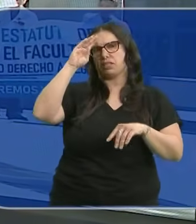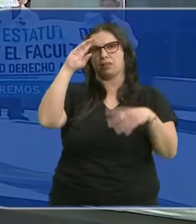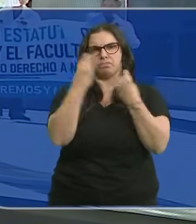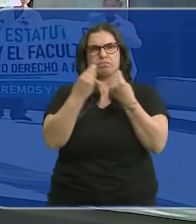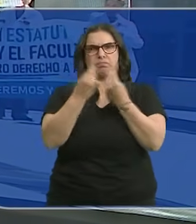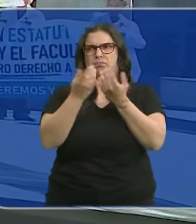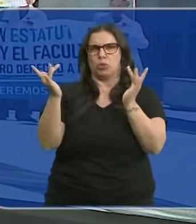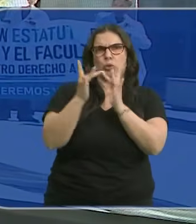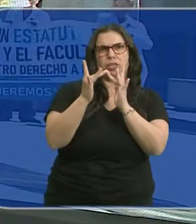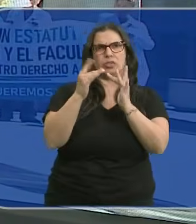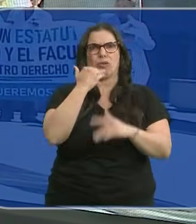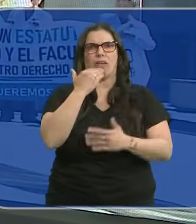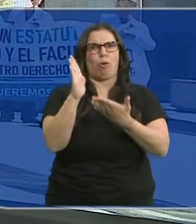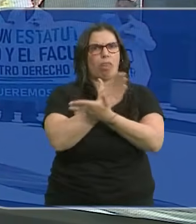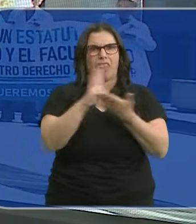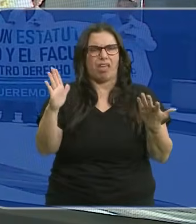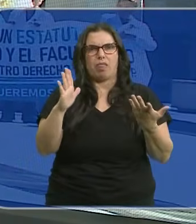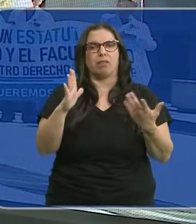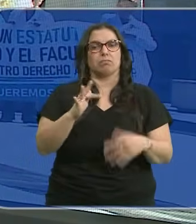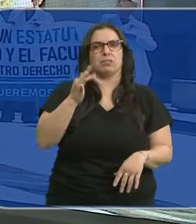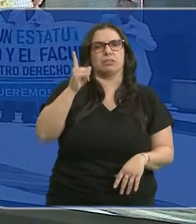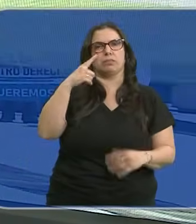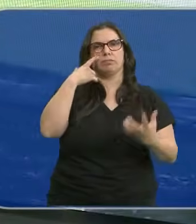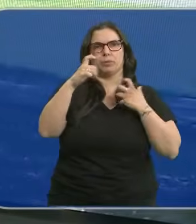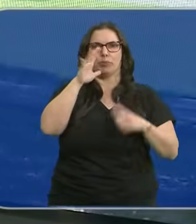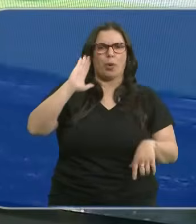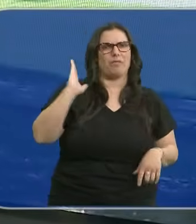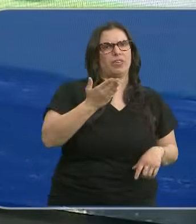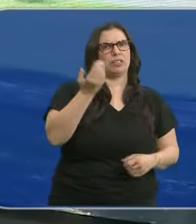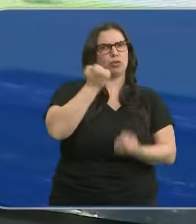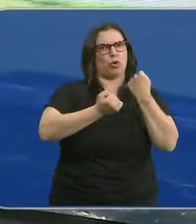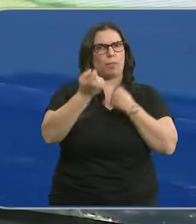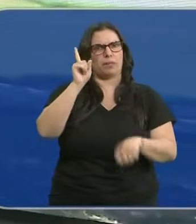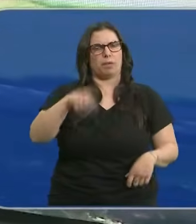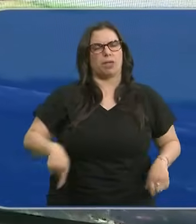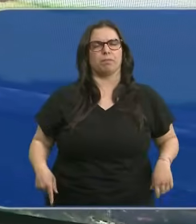que no haya un acercamiento con los facultativos y destacan también el daño económico. Lidia.